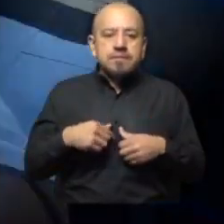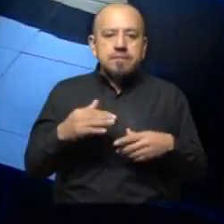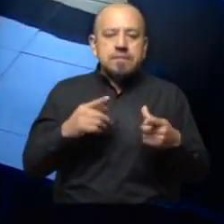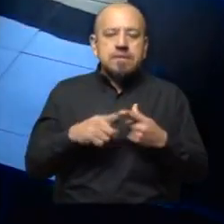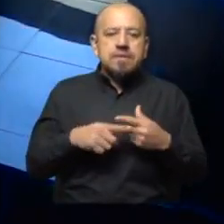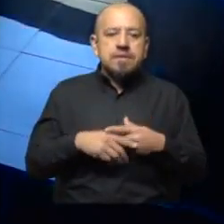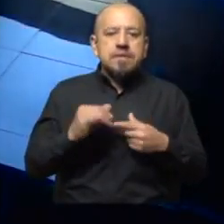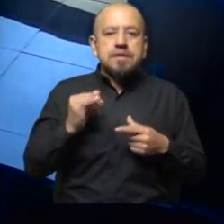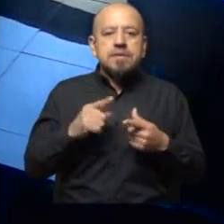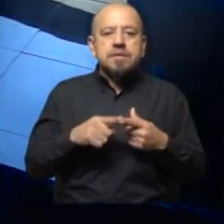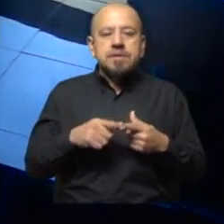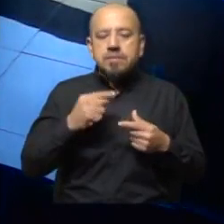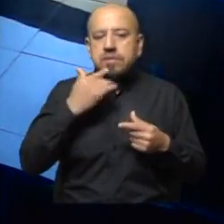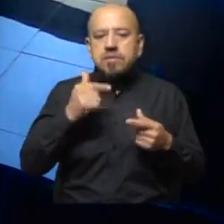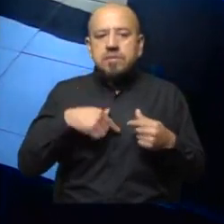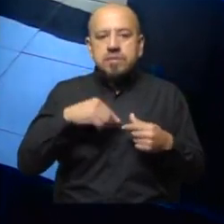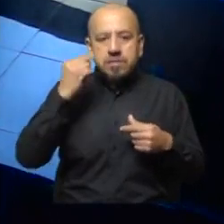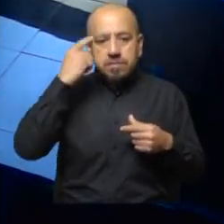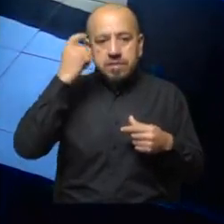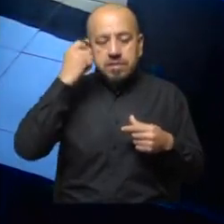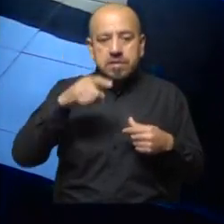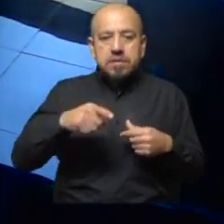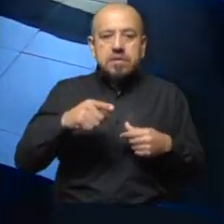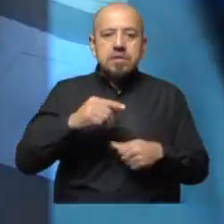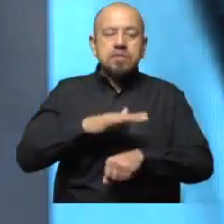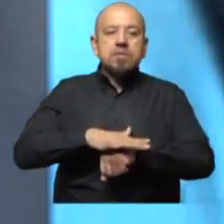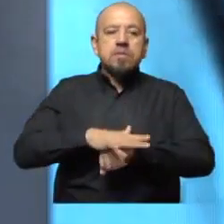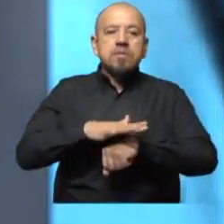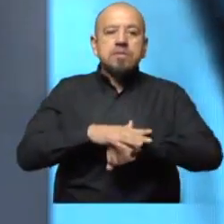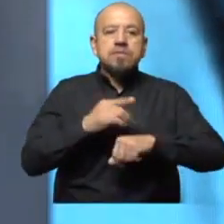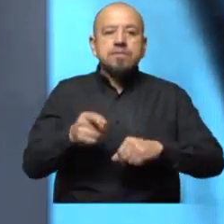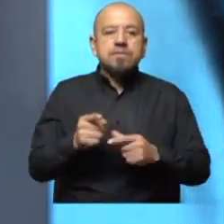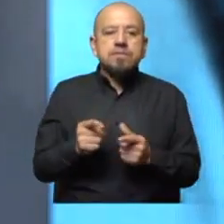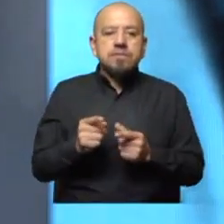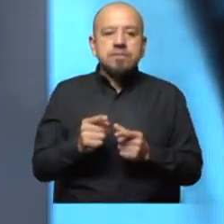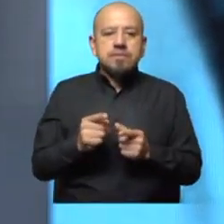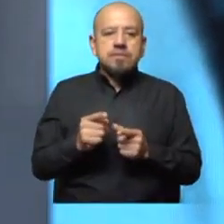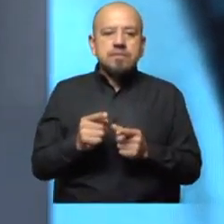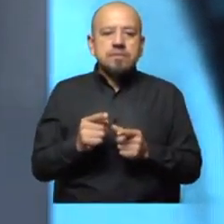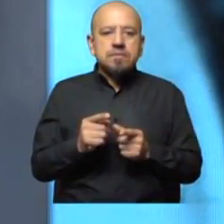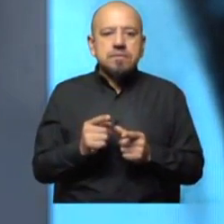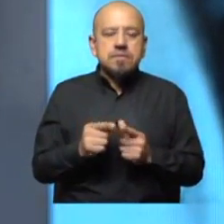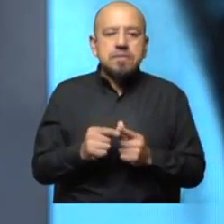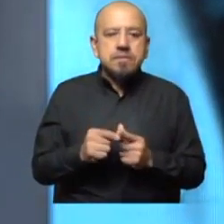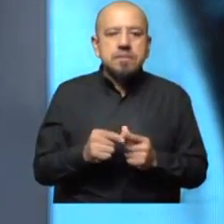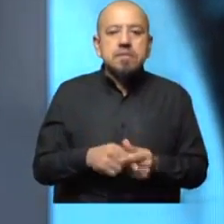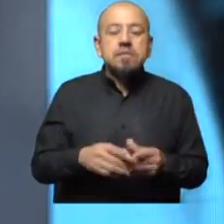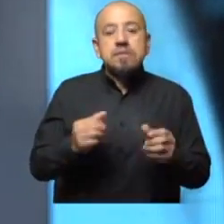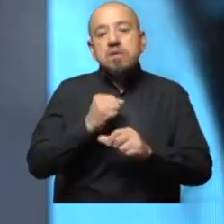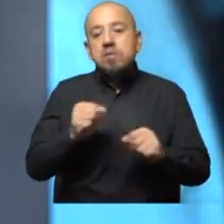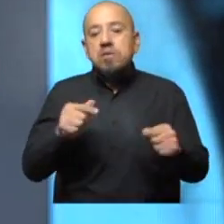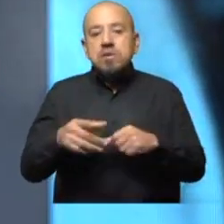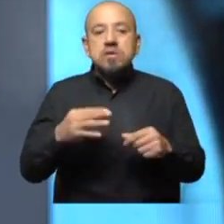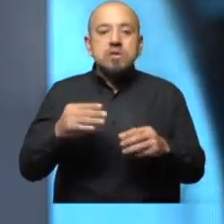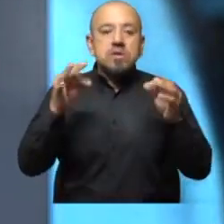sigue en mi experiencia por ejemplo imagínate en esa época hay y todo como esta creencia de que no se puede vivir de la música